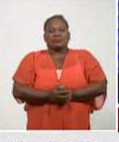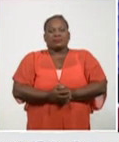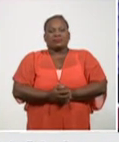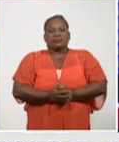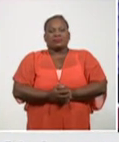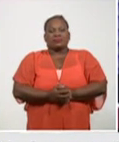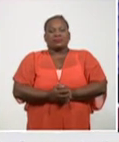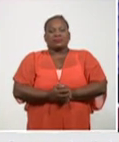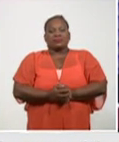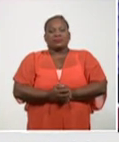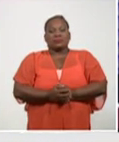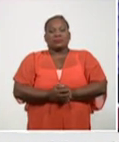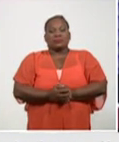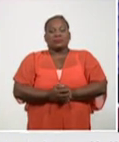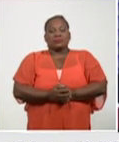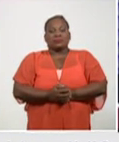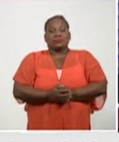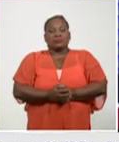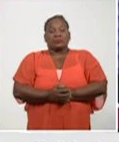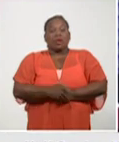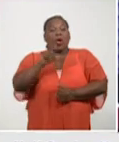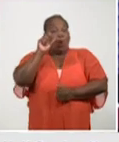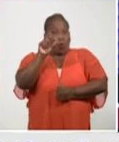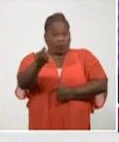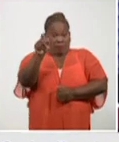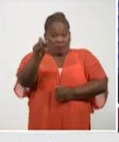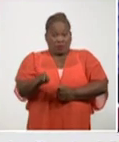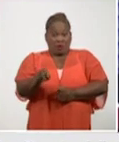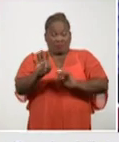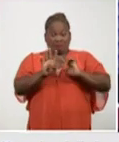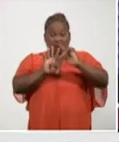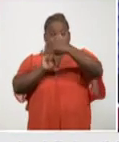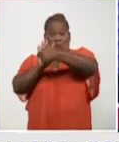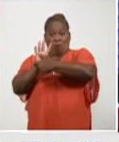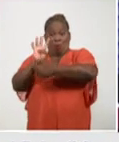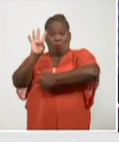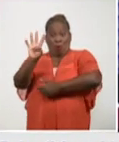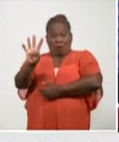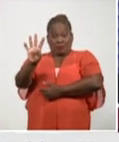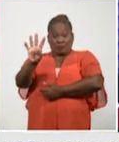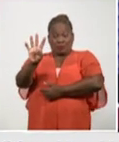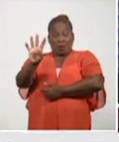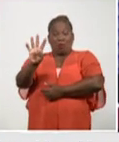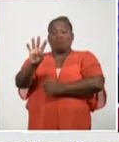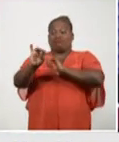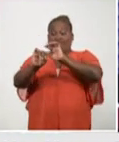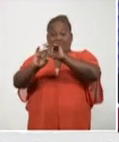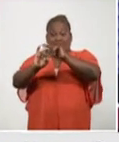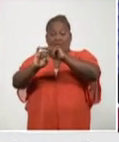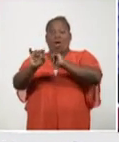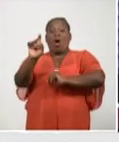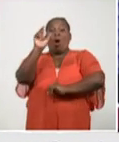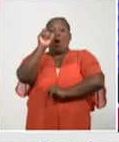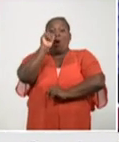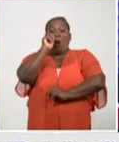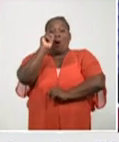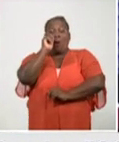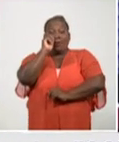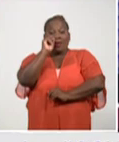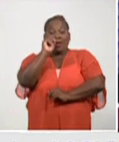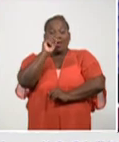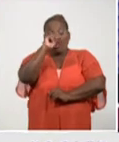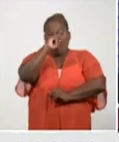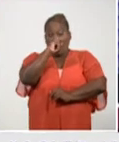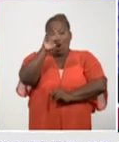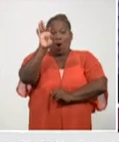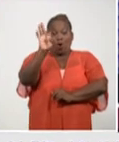el otro paciente que fallece es del sexo masculino, de 83 años, también